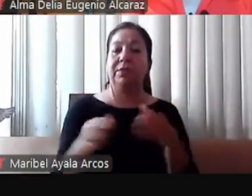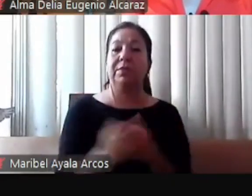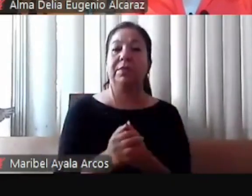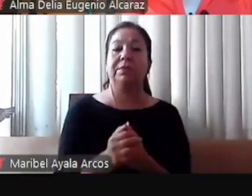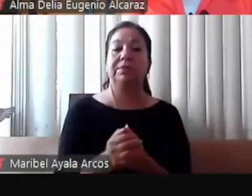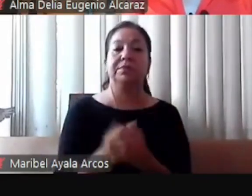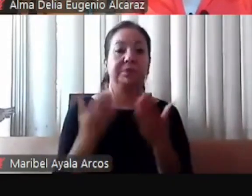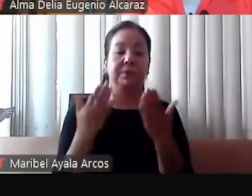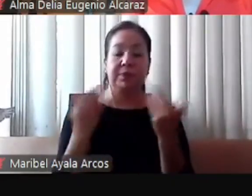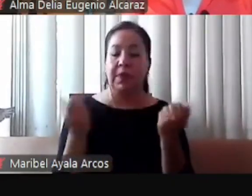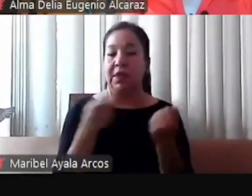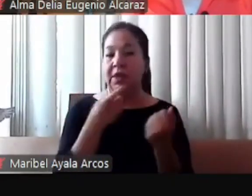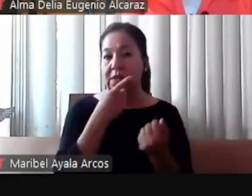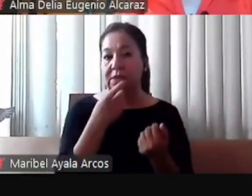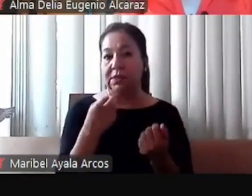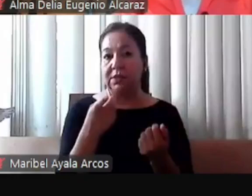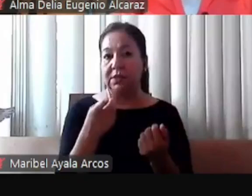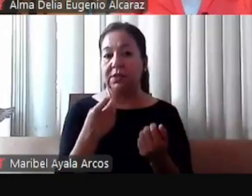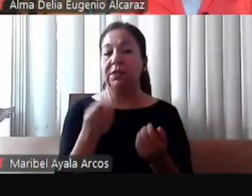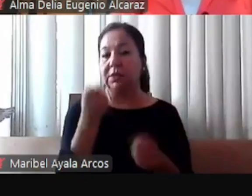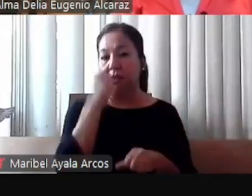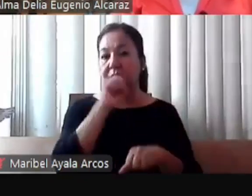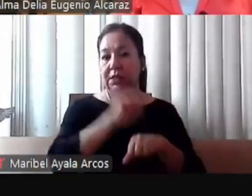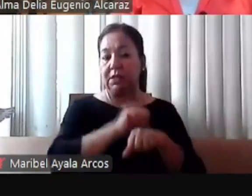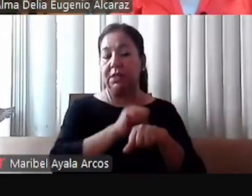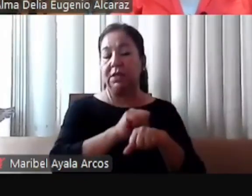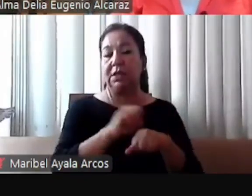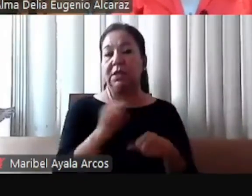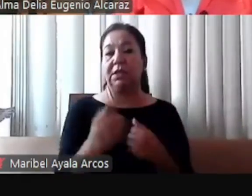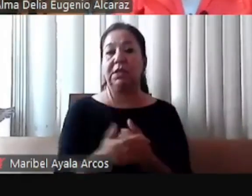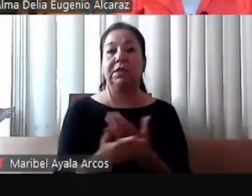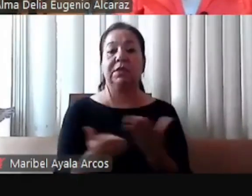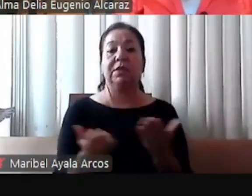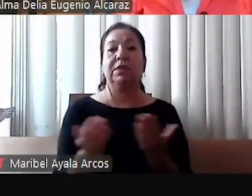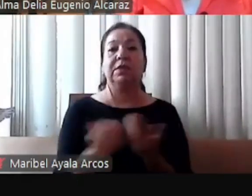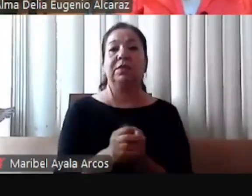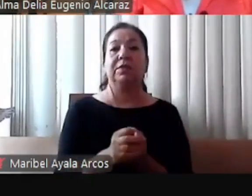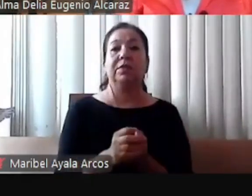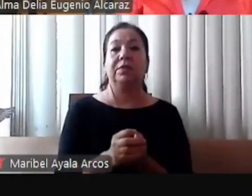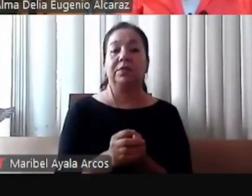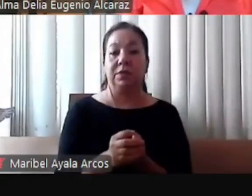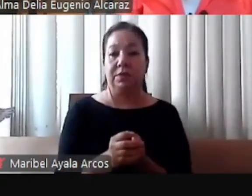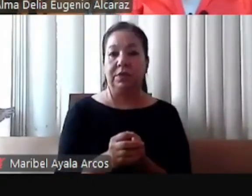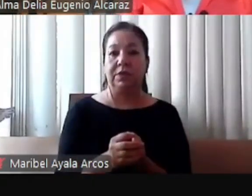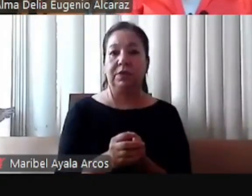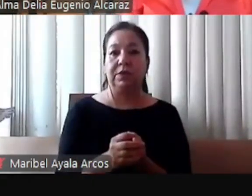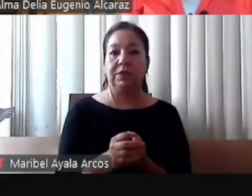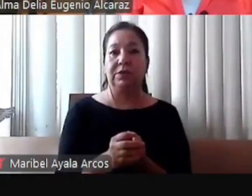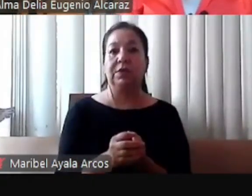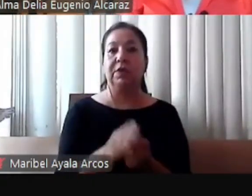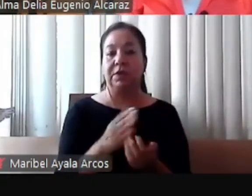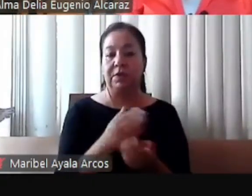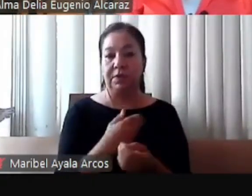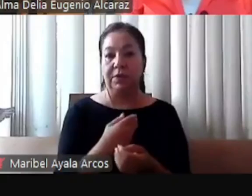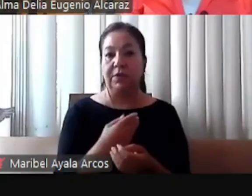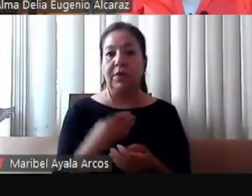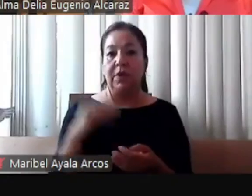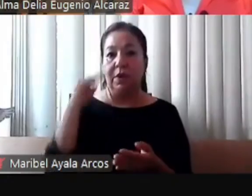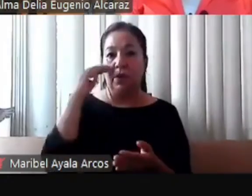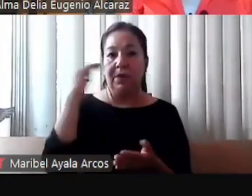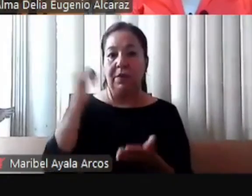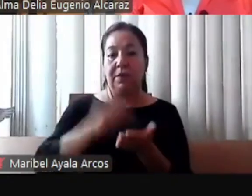habiendo comentarios al respecto, secretario, tome la votación, por favor. Con su autorización, magistrada presidenta, magistrado José Luis Betancur